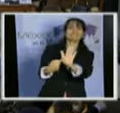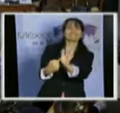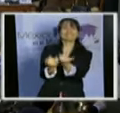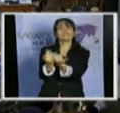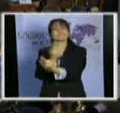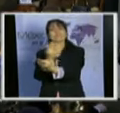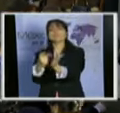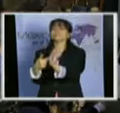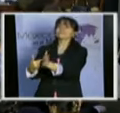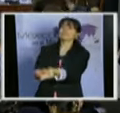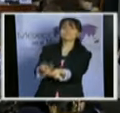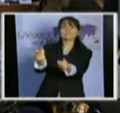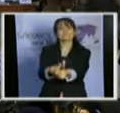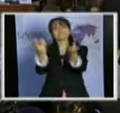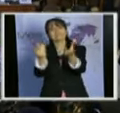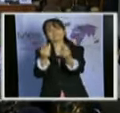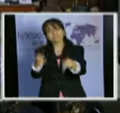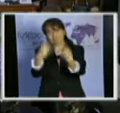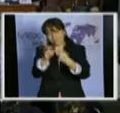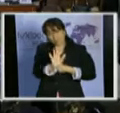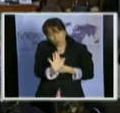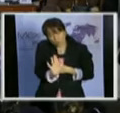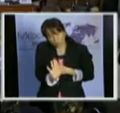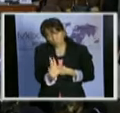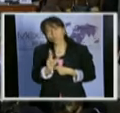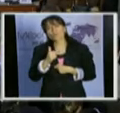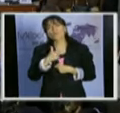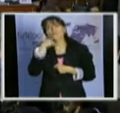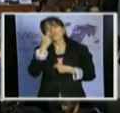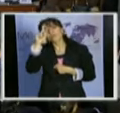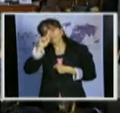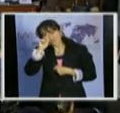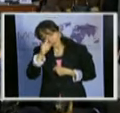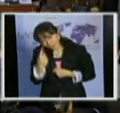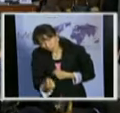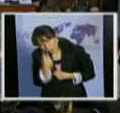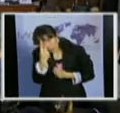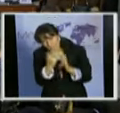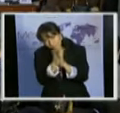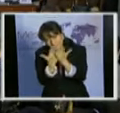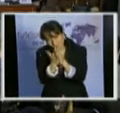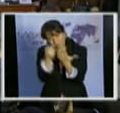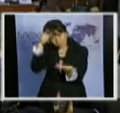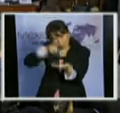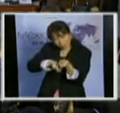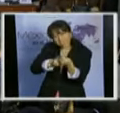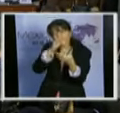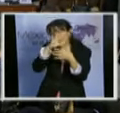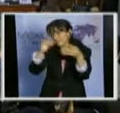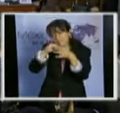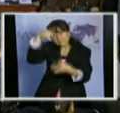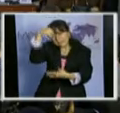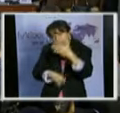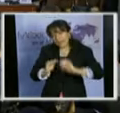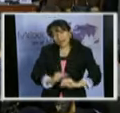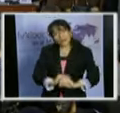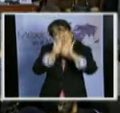los colegas de la mesa, que es un intento de sistematización de esto que estamos hoy